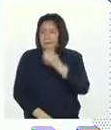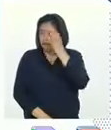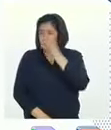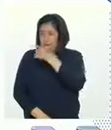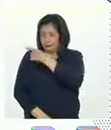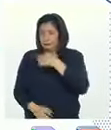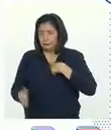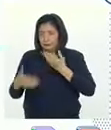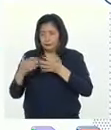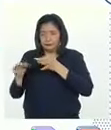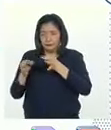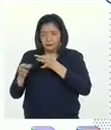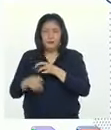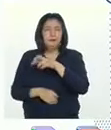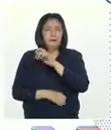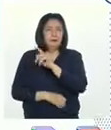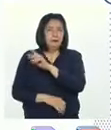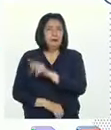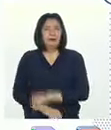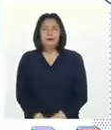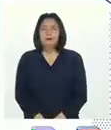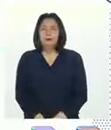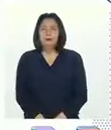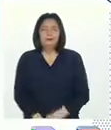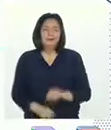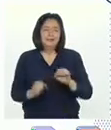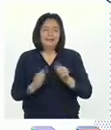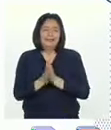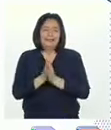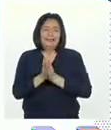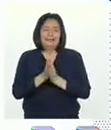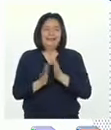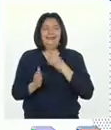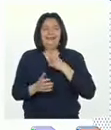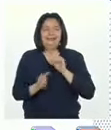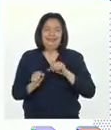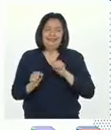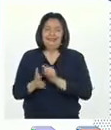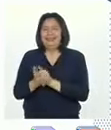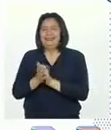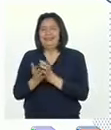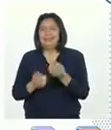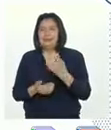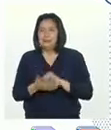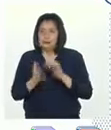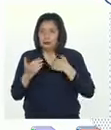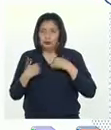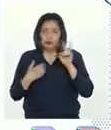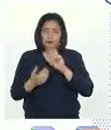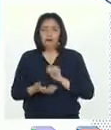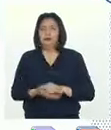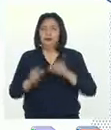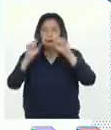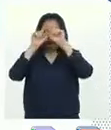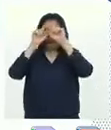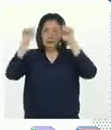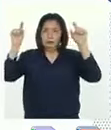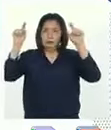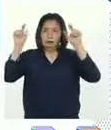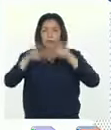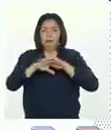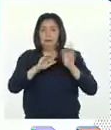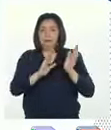tú puedes explicarlo bien, Patricia. ¡Yeah! Me encanta cuando dicen eso. A ver, leo. Plan de